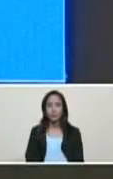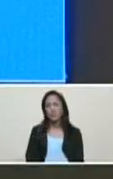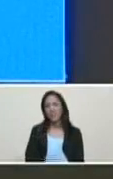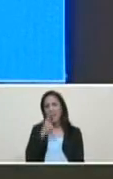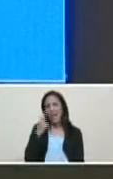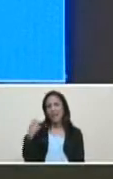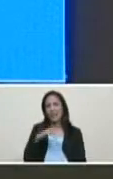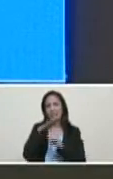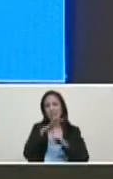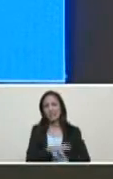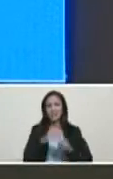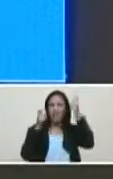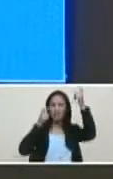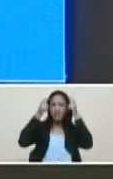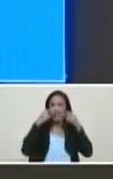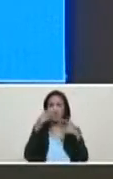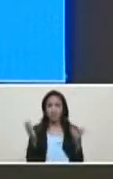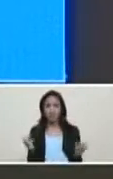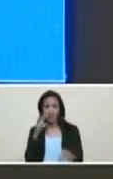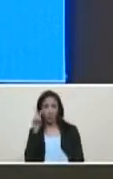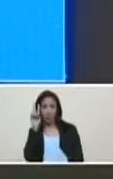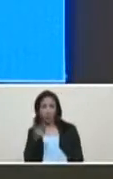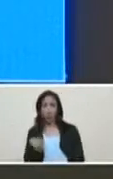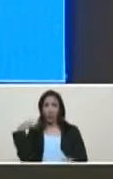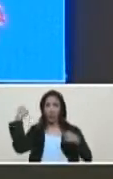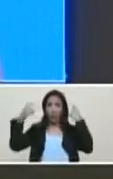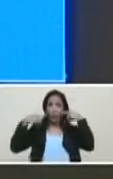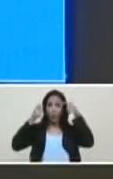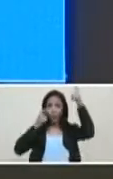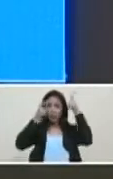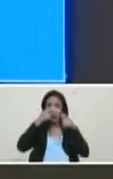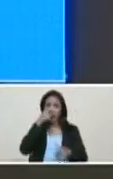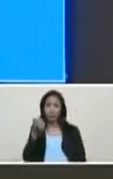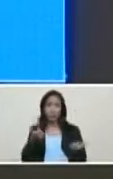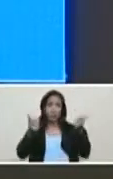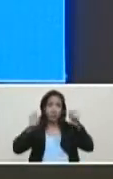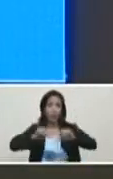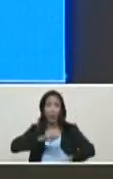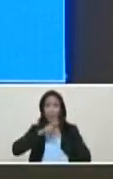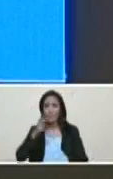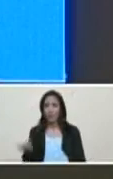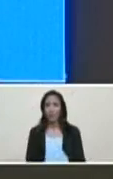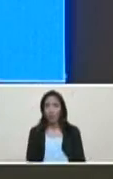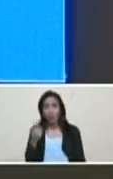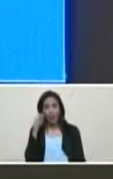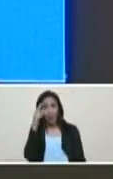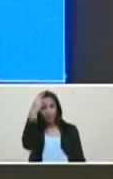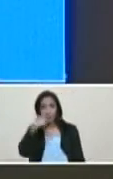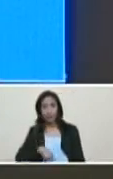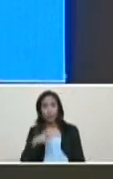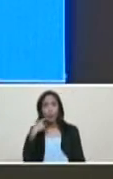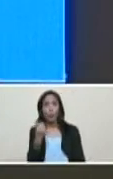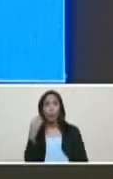subestimaron al comandante Chávez. Chávez es un loquito, decían. Ahí está tu loco, pues.